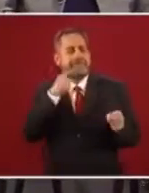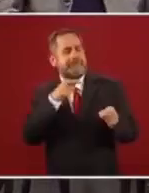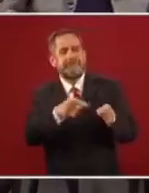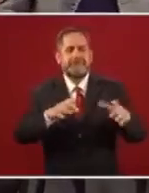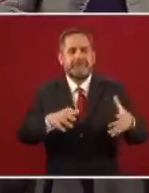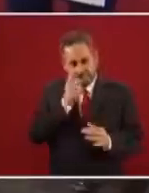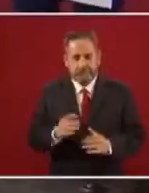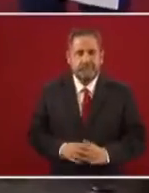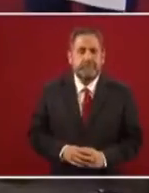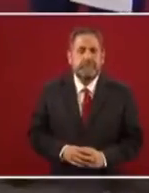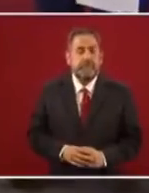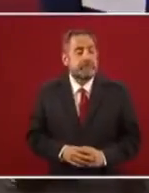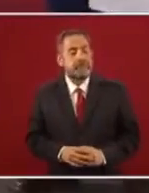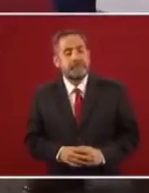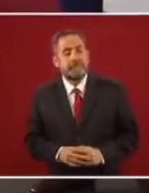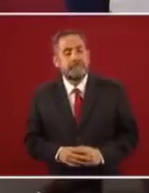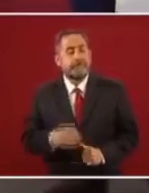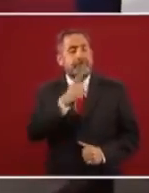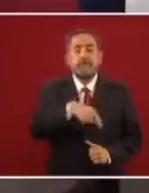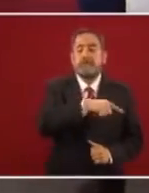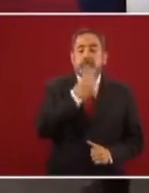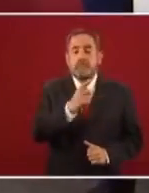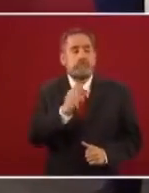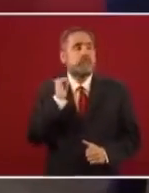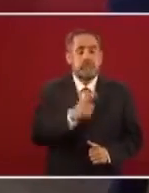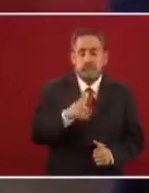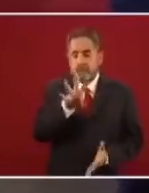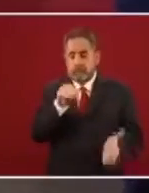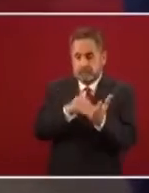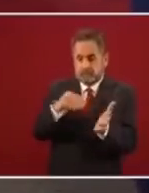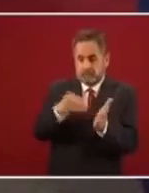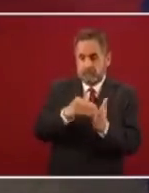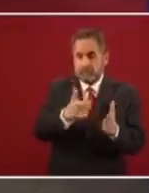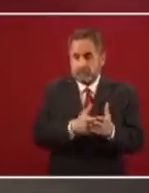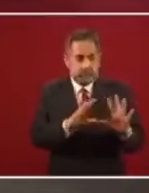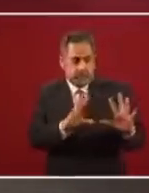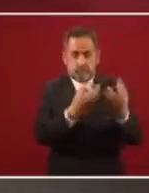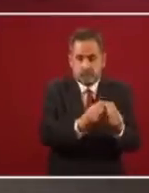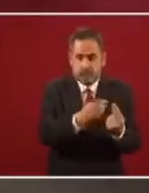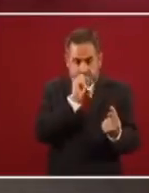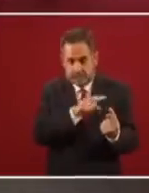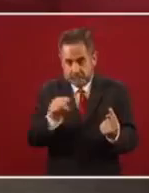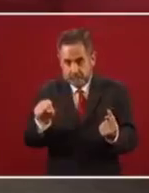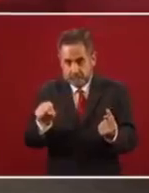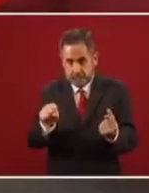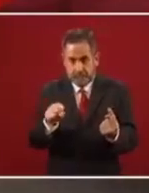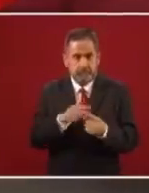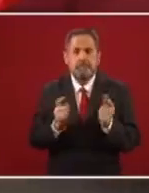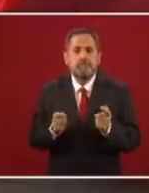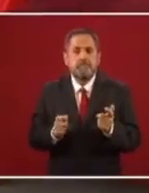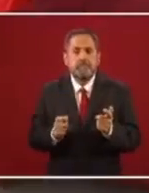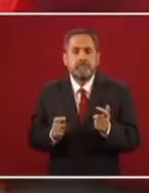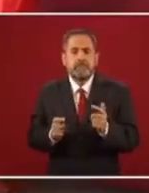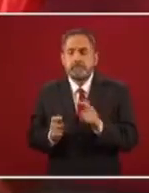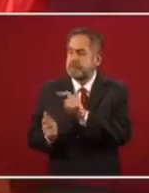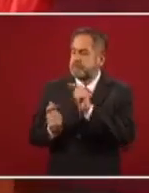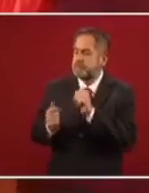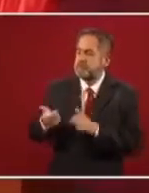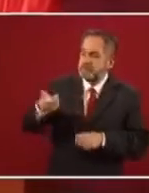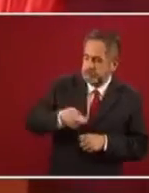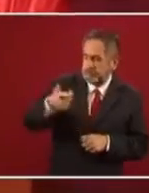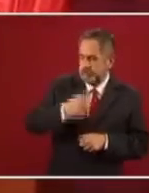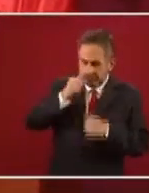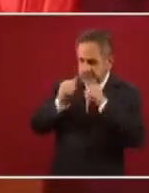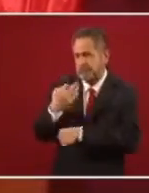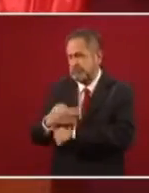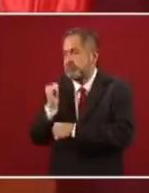que se argumenta es de que ellos obtienen alrededor de 4 mil millones de pesos en conjunto por las cuotas.